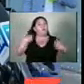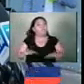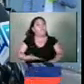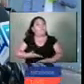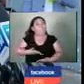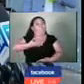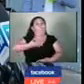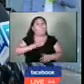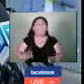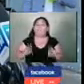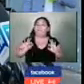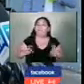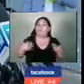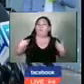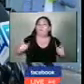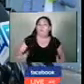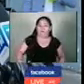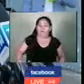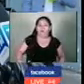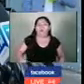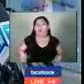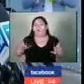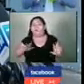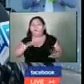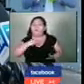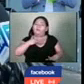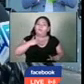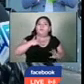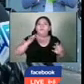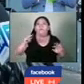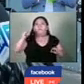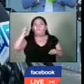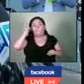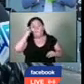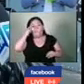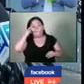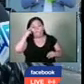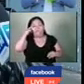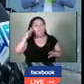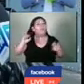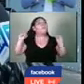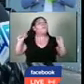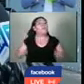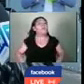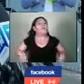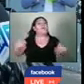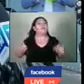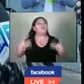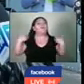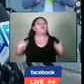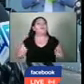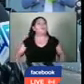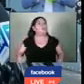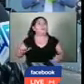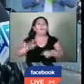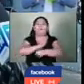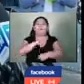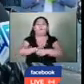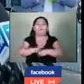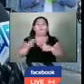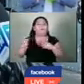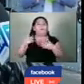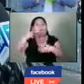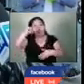ante el COVID-19, y no solo eso, sino que genera mayor memoria, lo cual le permite al cuerpo a seguir siendo suficiente en la producción